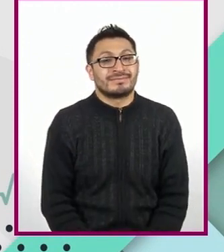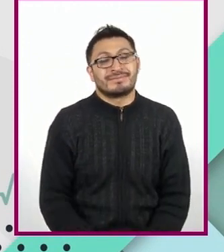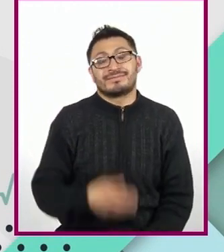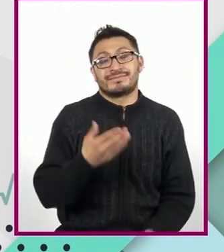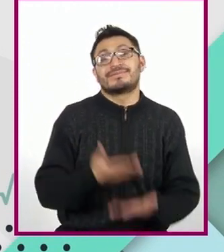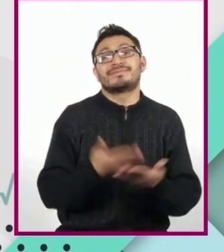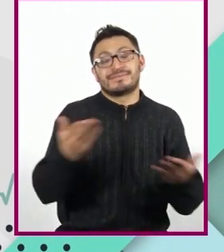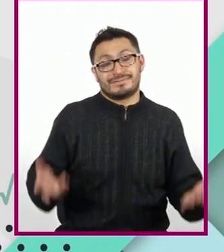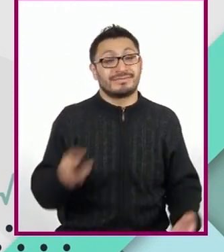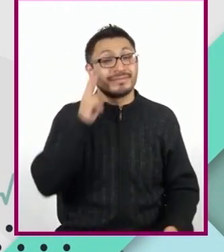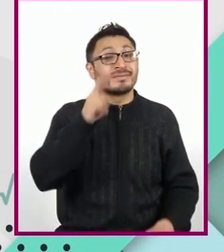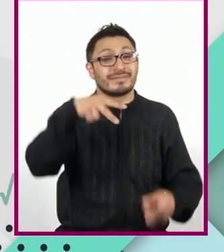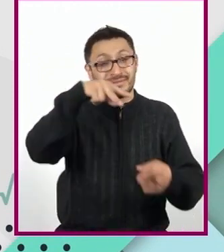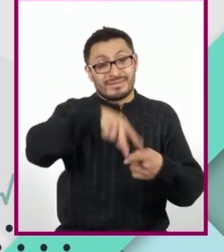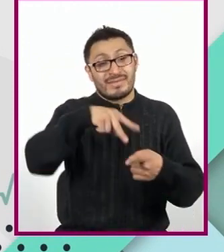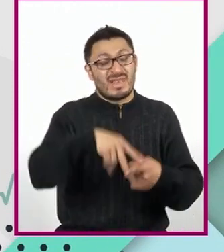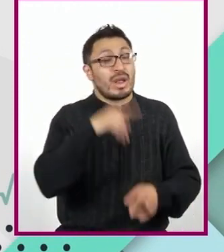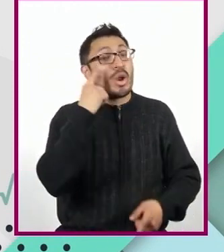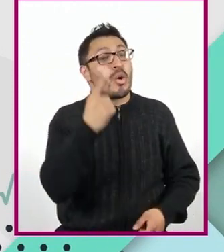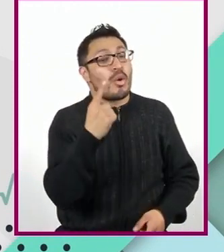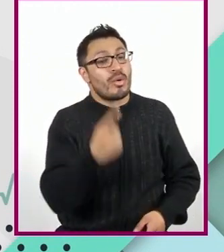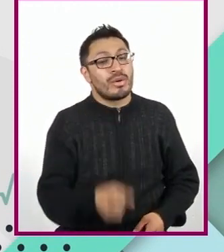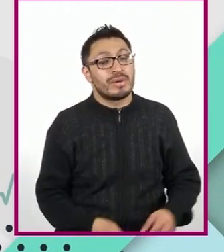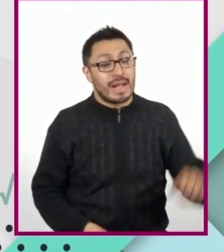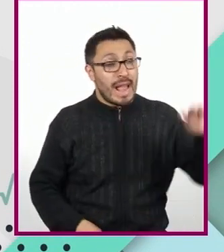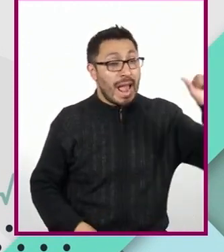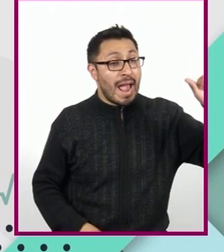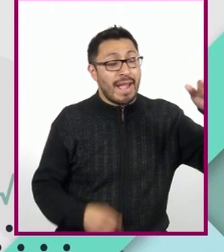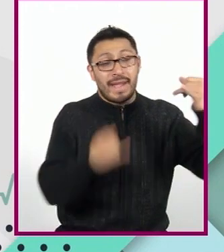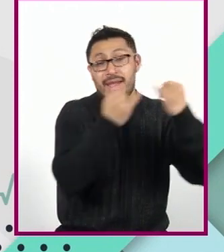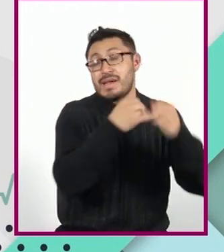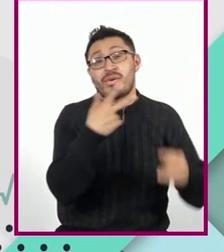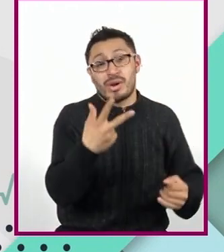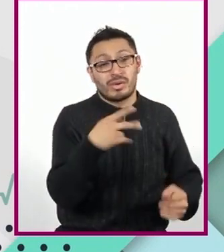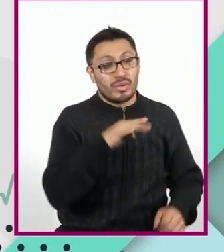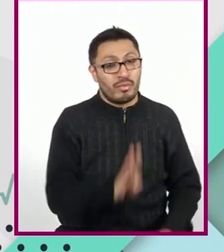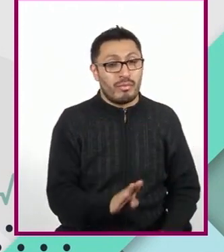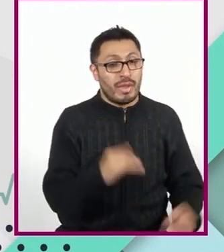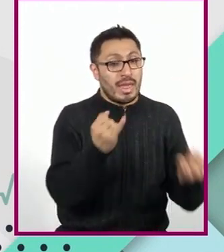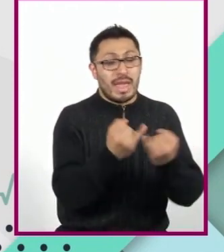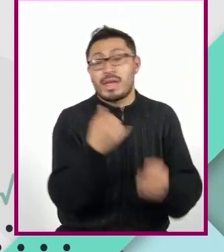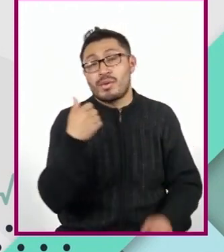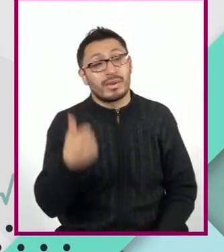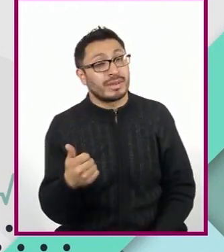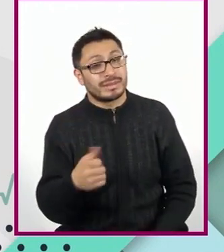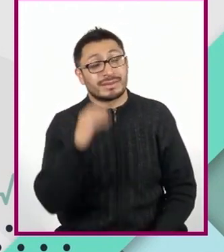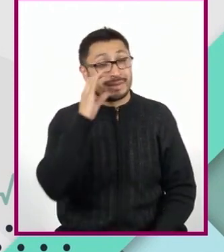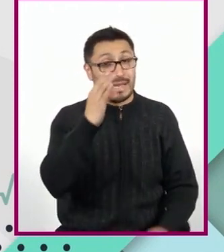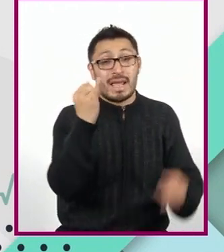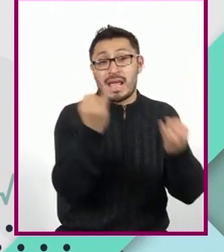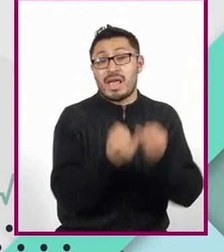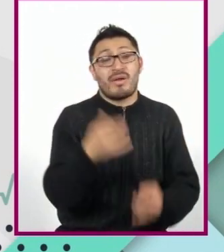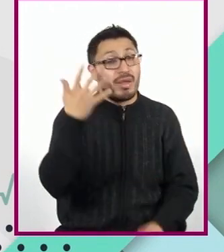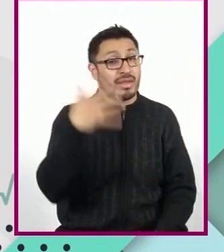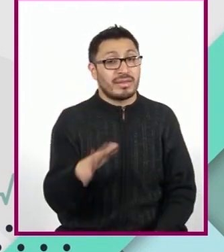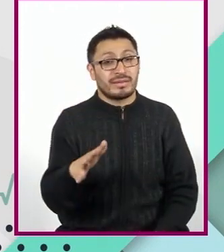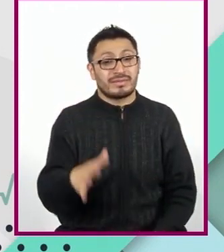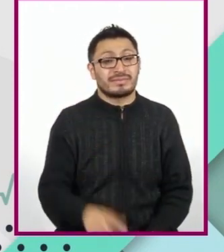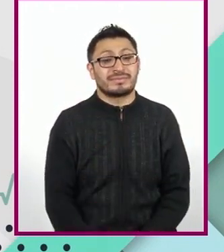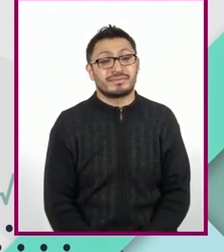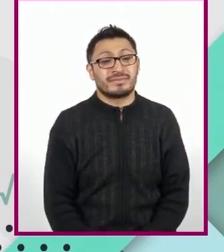Ahora vemos un triángulo en particular. A es igual a 8, B es igual a 6 y C es igual a 10.